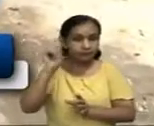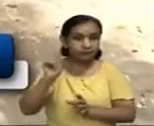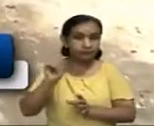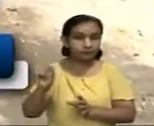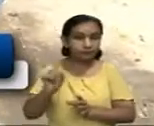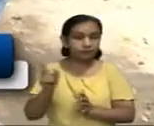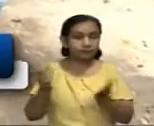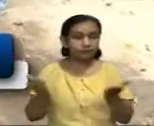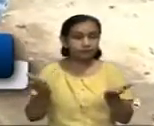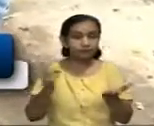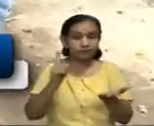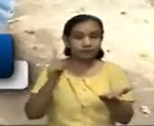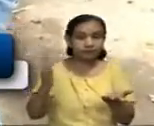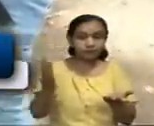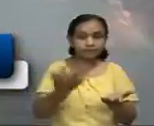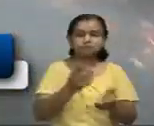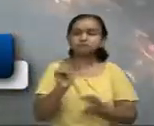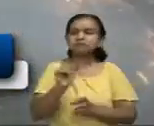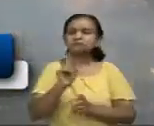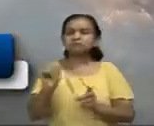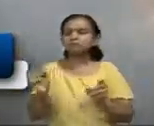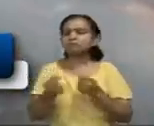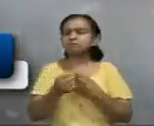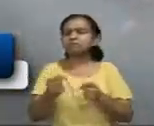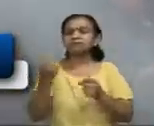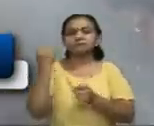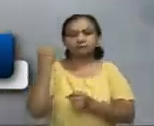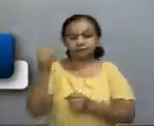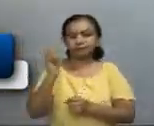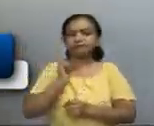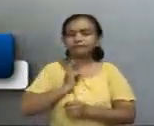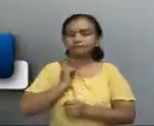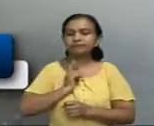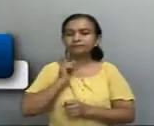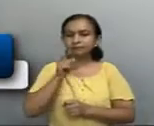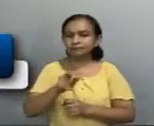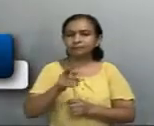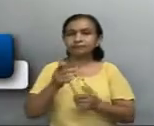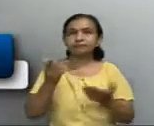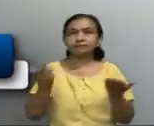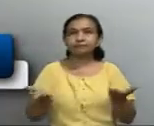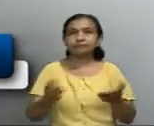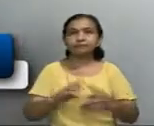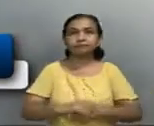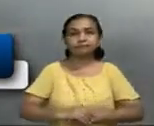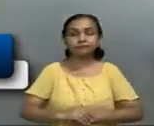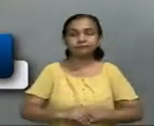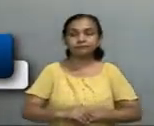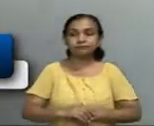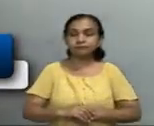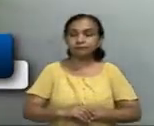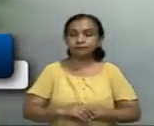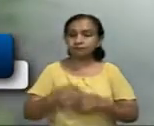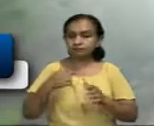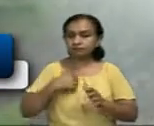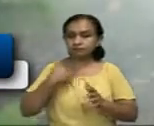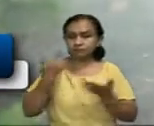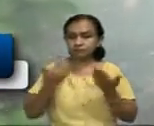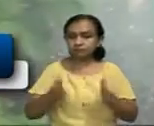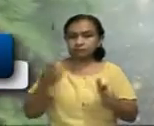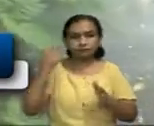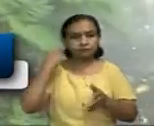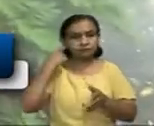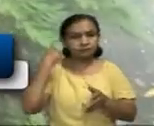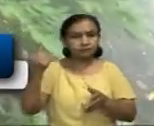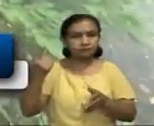inesperados que nosotros podemos decir, no es posible, pero sí hay. Ya. Ahora, doctor, en cuanto a he escuchado de que, por ejemplo,